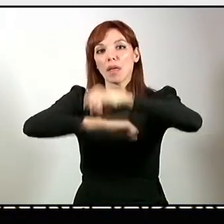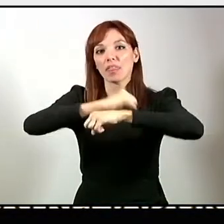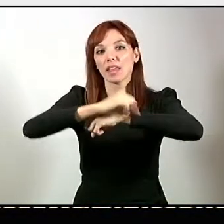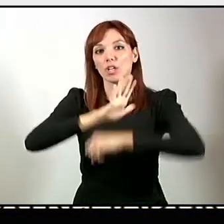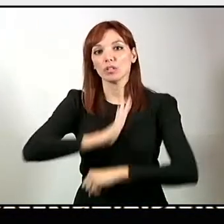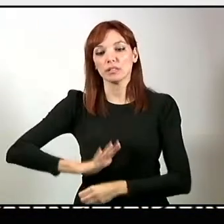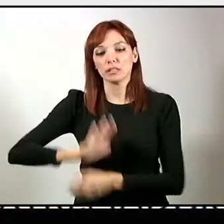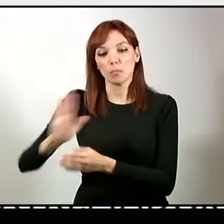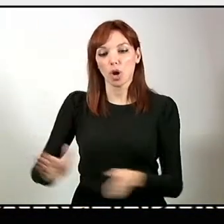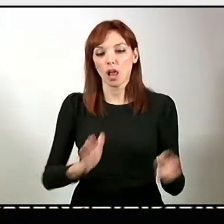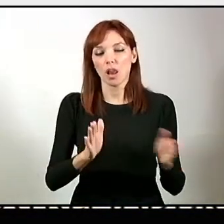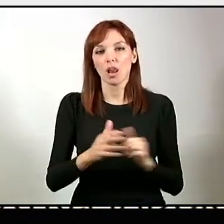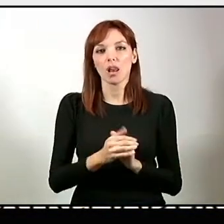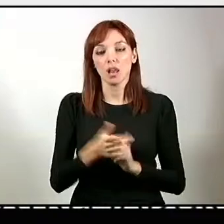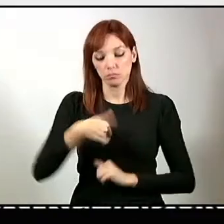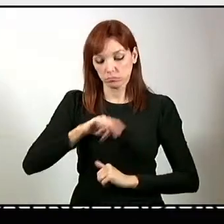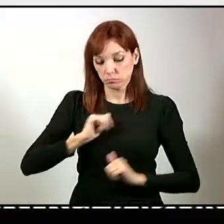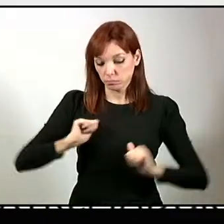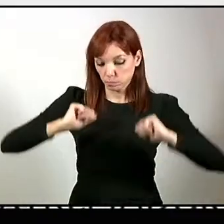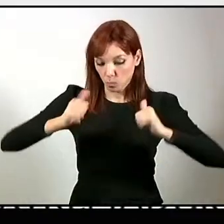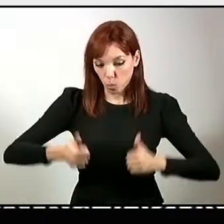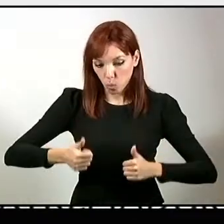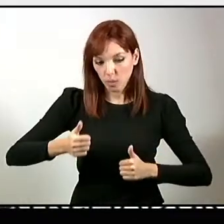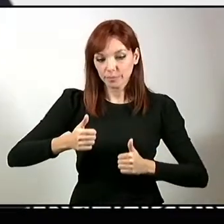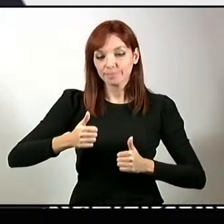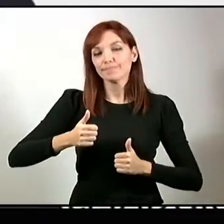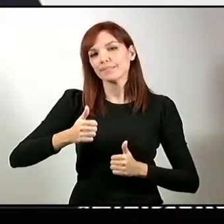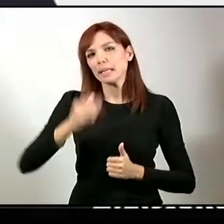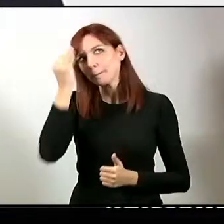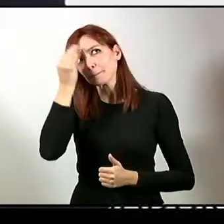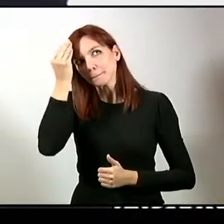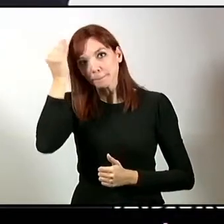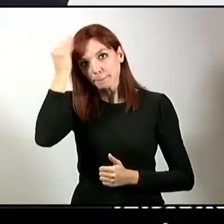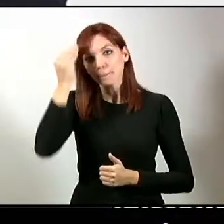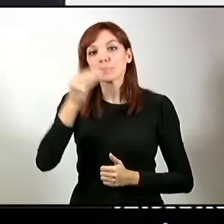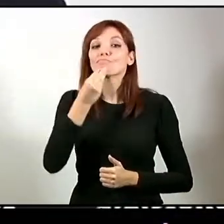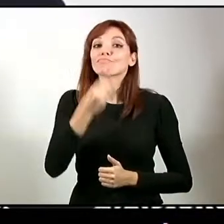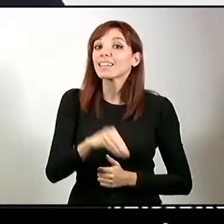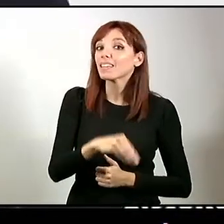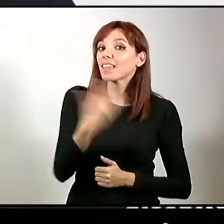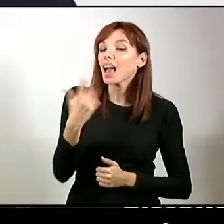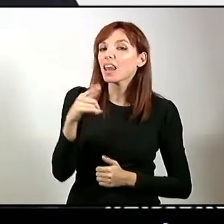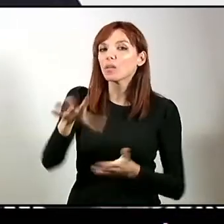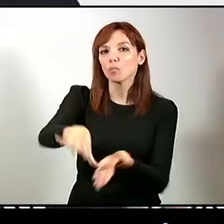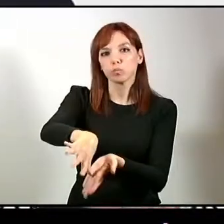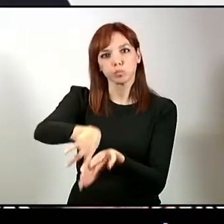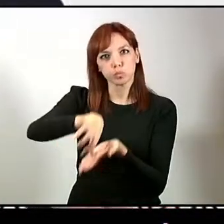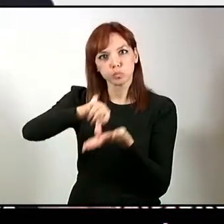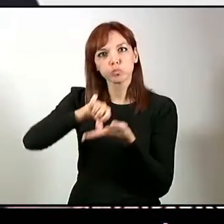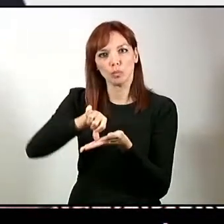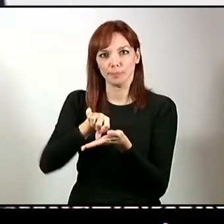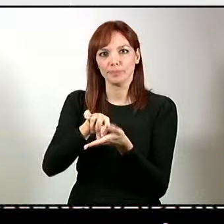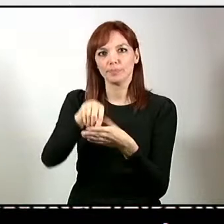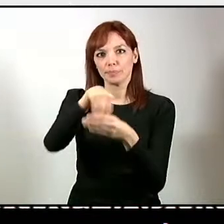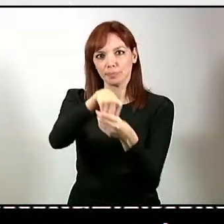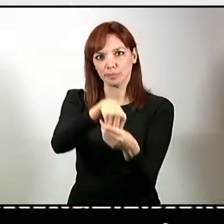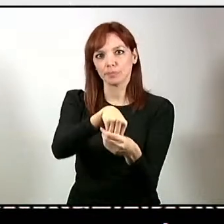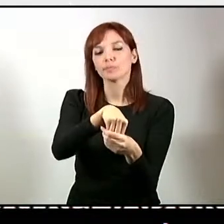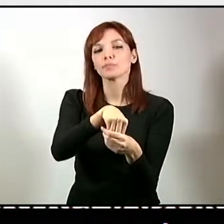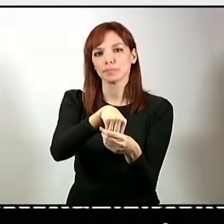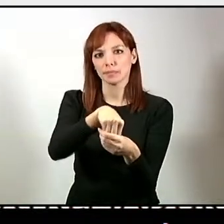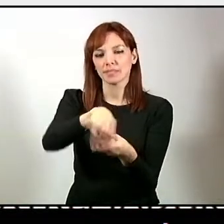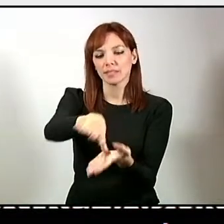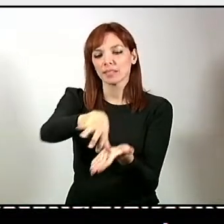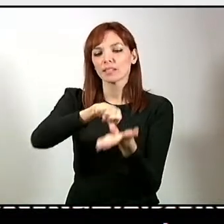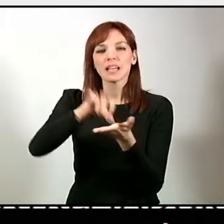temporal, nosotros inicialmente creíamos que lo ideal era centralizarlo en un único lugar, centralizar